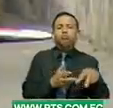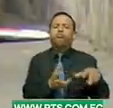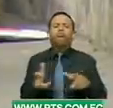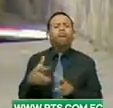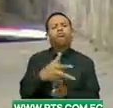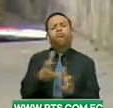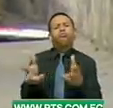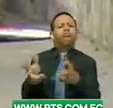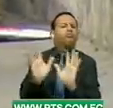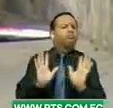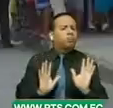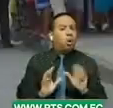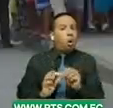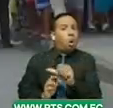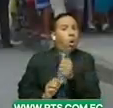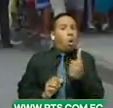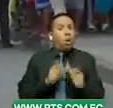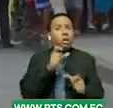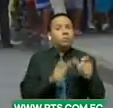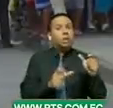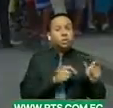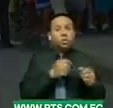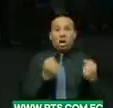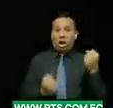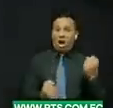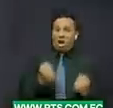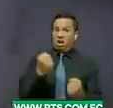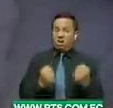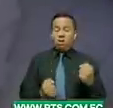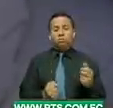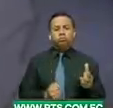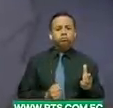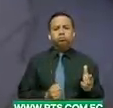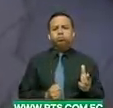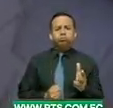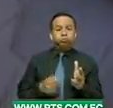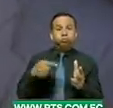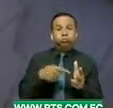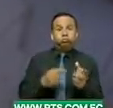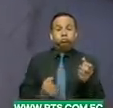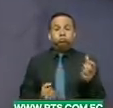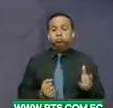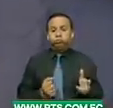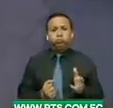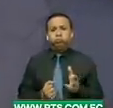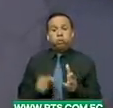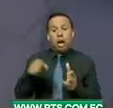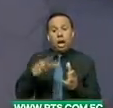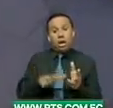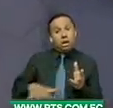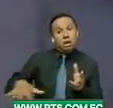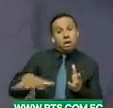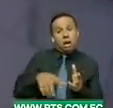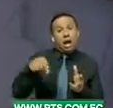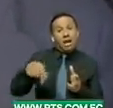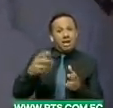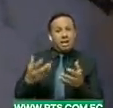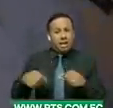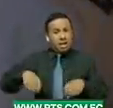fueron acribillados por sujetos que aparecieron en una camioneta. Avanzó hasta este sector, donde estaban